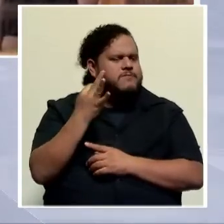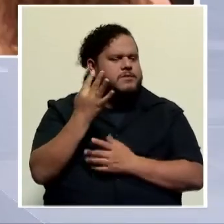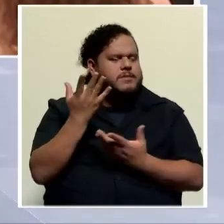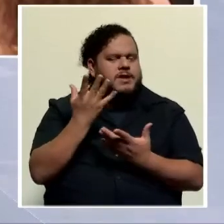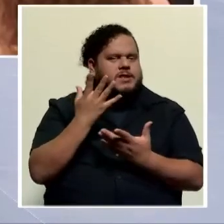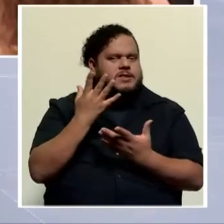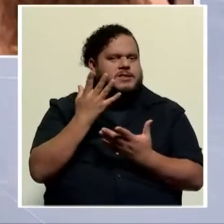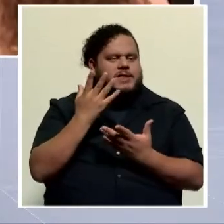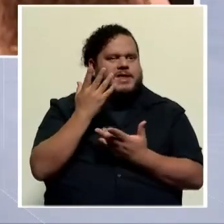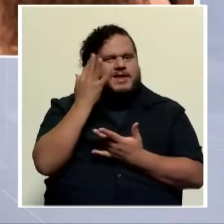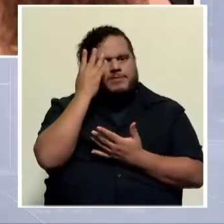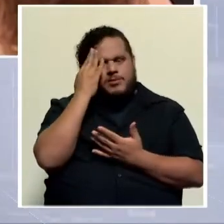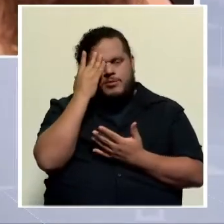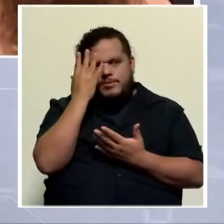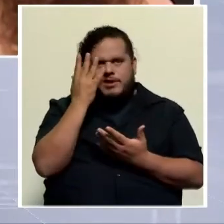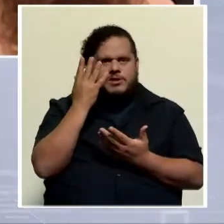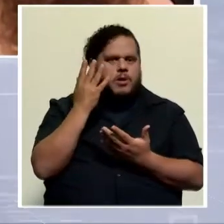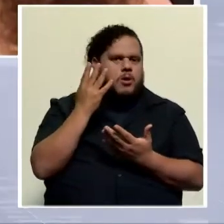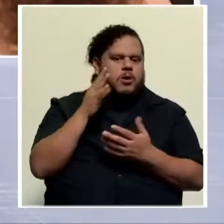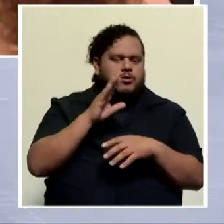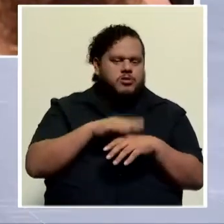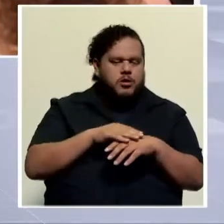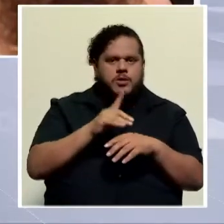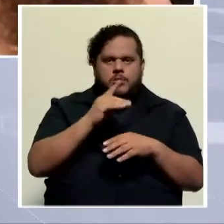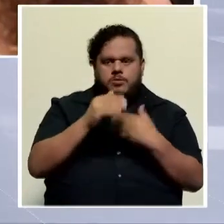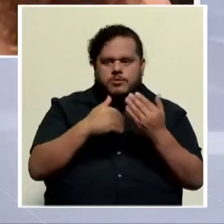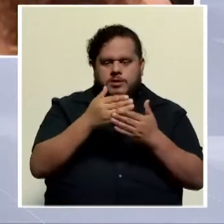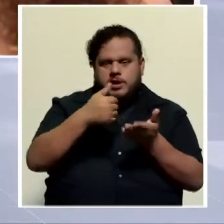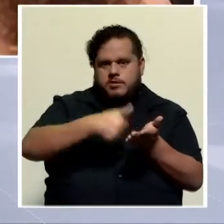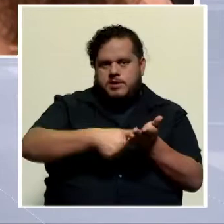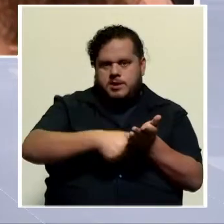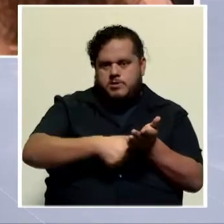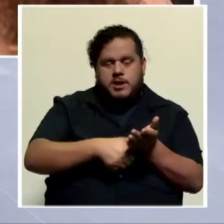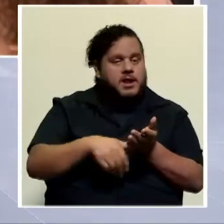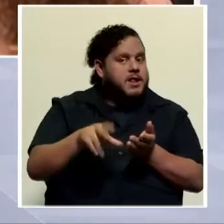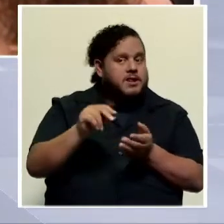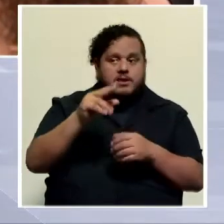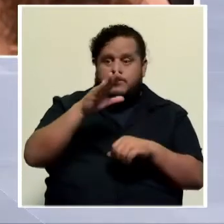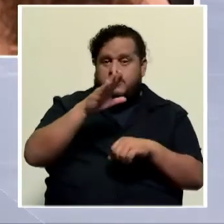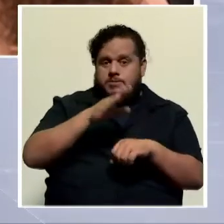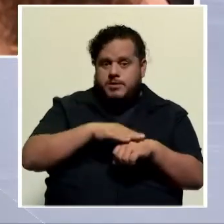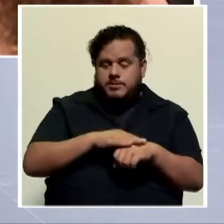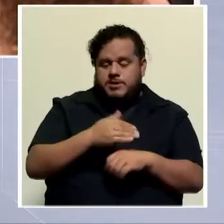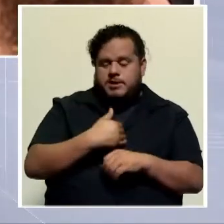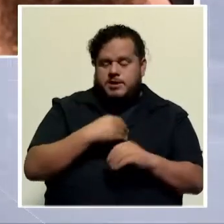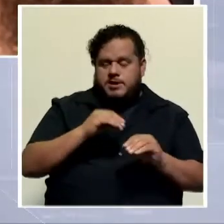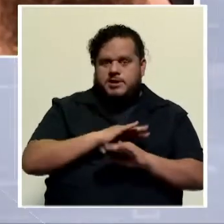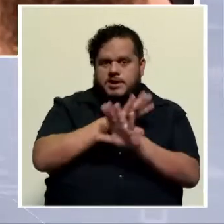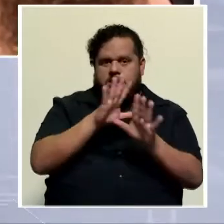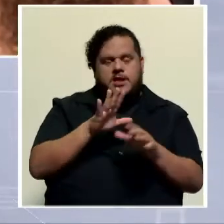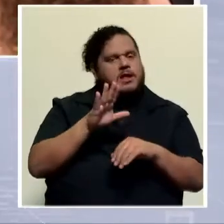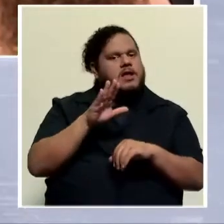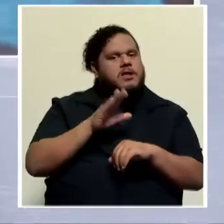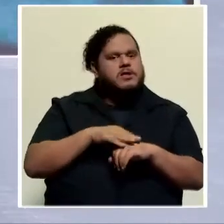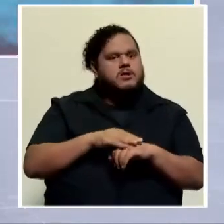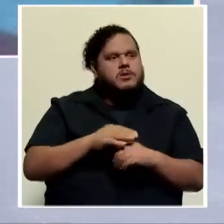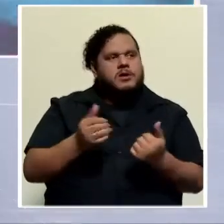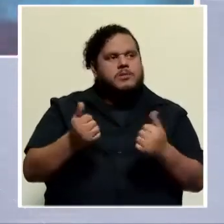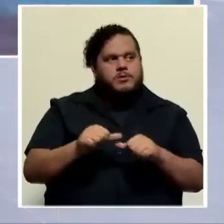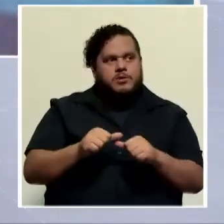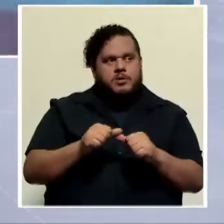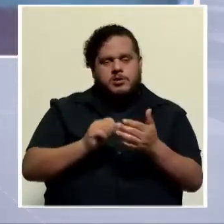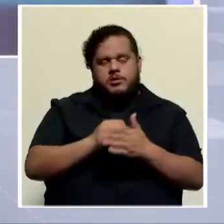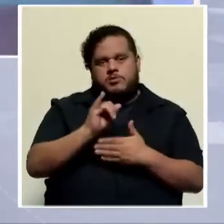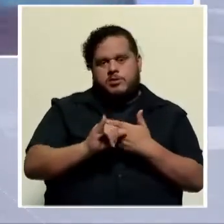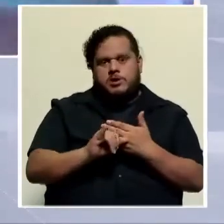de incertidumbre generalizada respecto de un proceso electoral que no permite tener claridad respecto de la aprobación de los